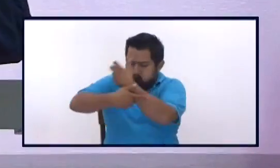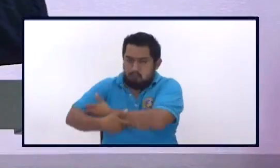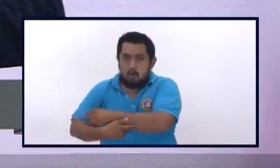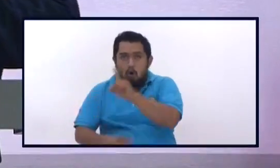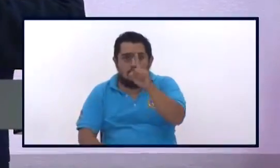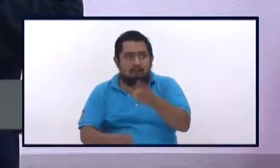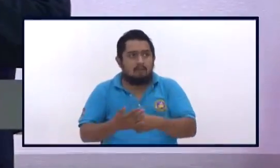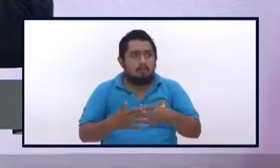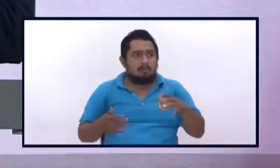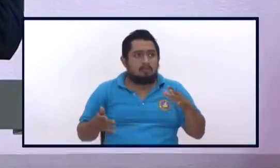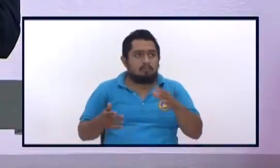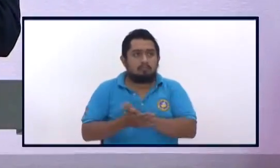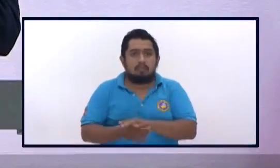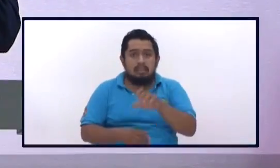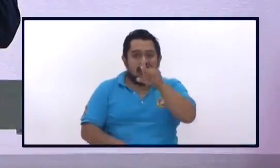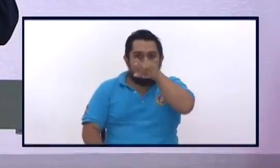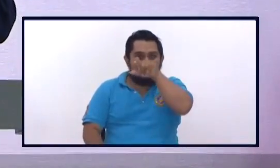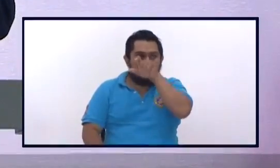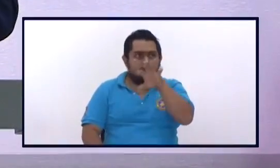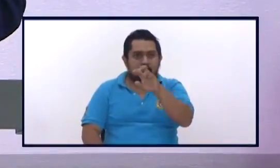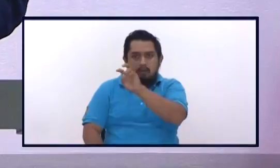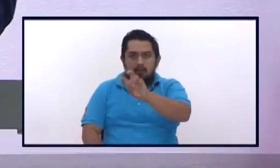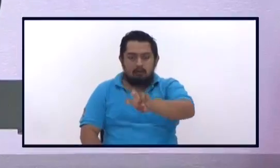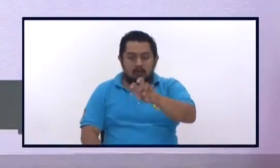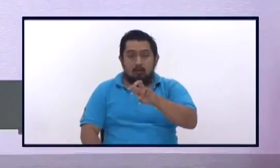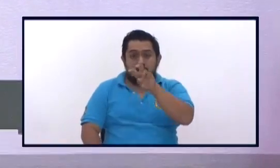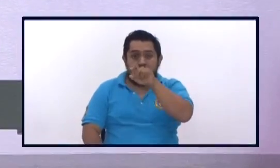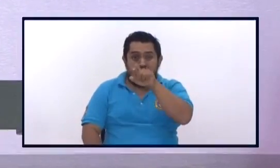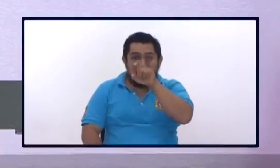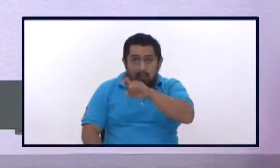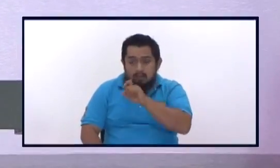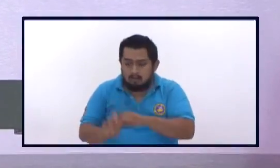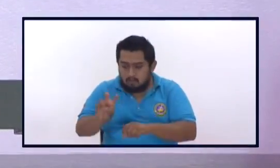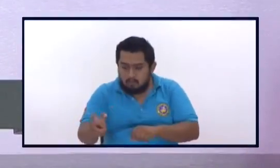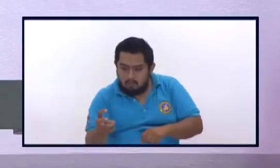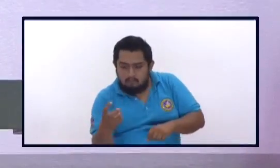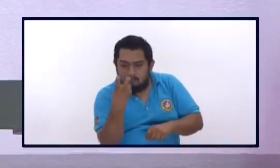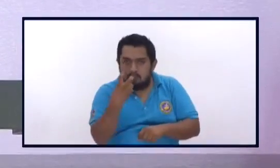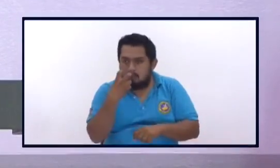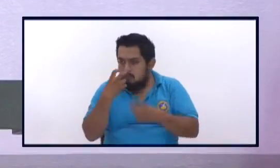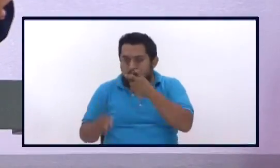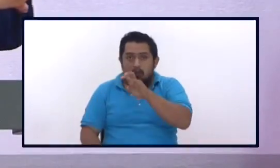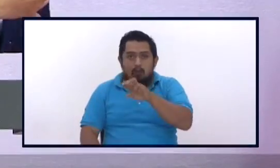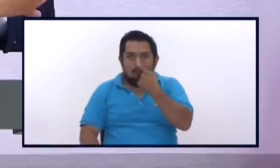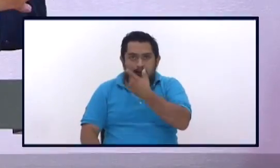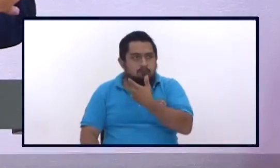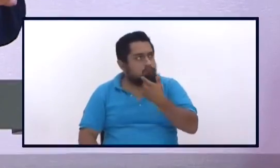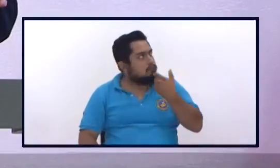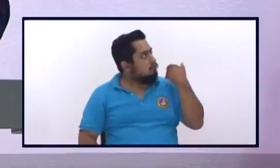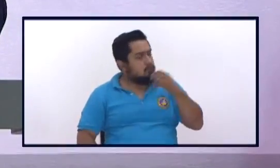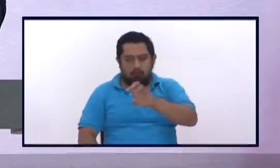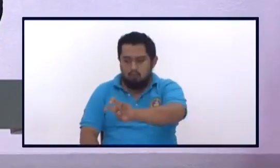la agarró el águila tiene la capacidad de voltear la cabeza casi 180 grados cosas que ustedes como la suegra